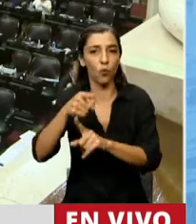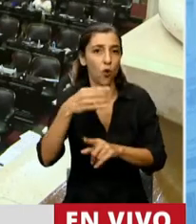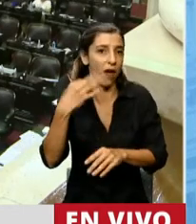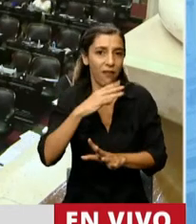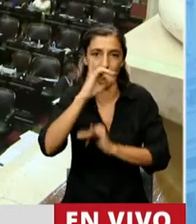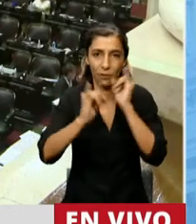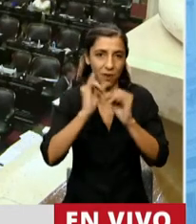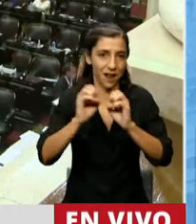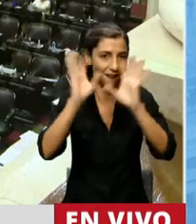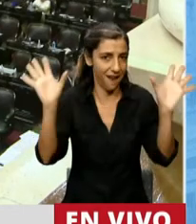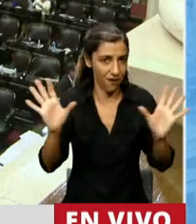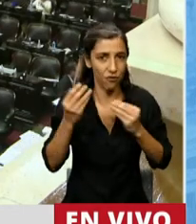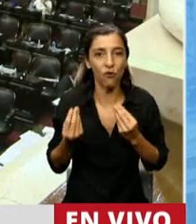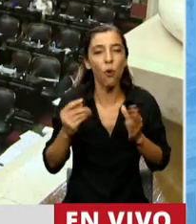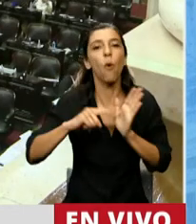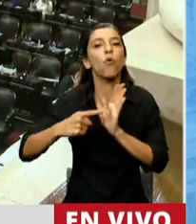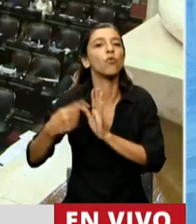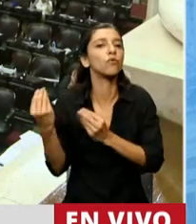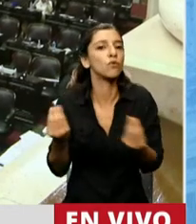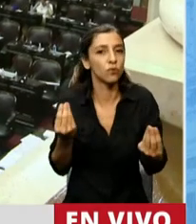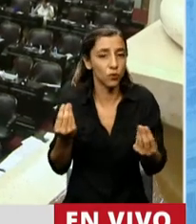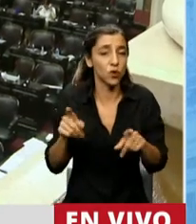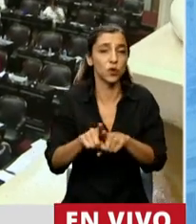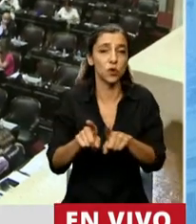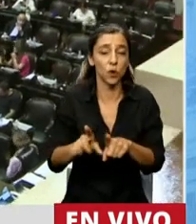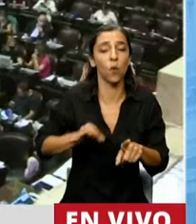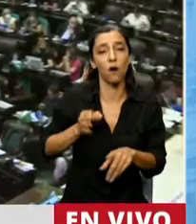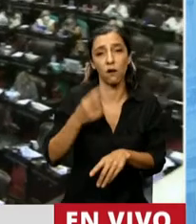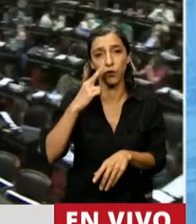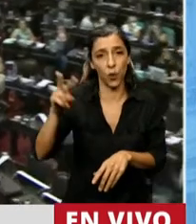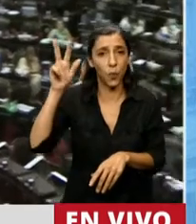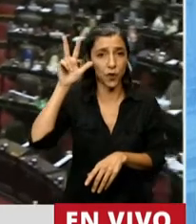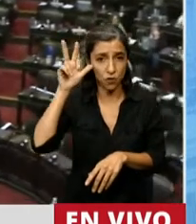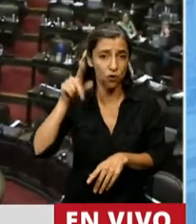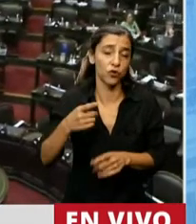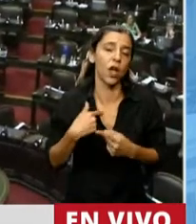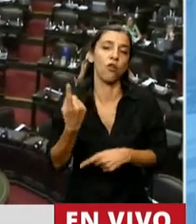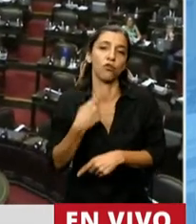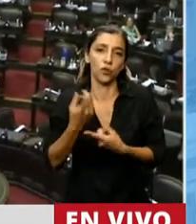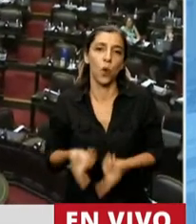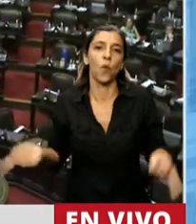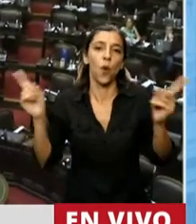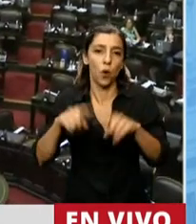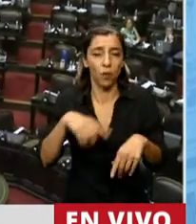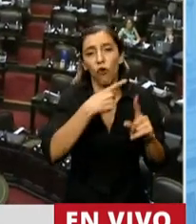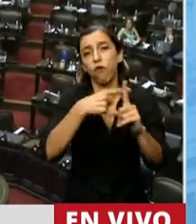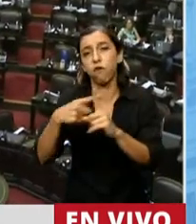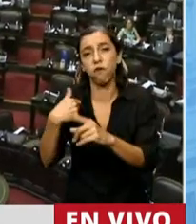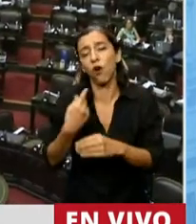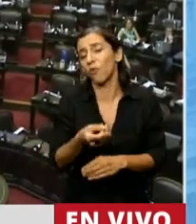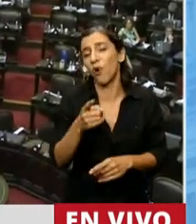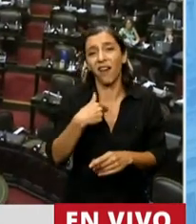claro cuál se le ocurrió en el 2008 que es básicamente a lo que estamos volviendo una fórmula difícil de entender que